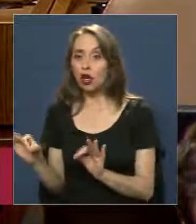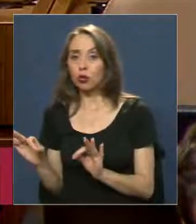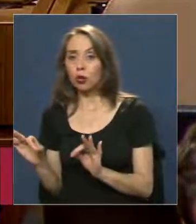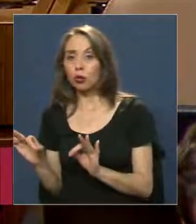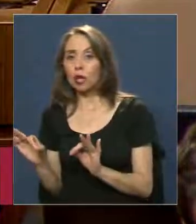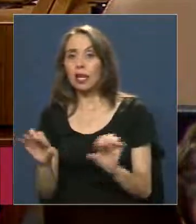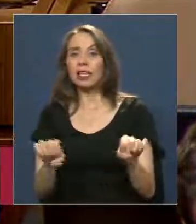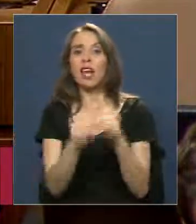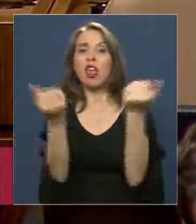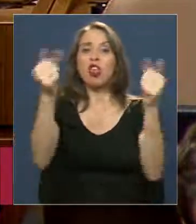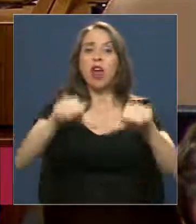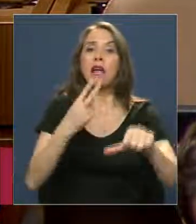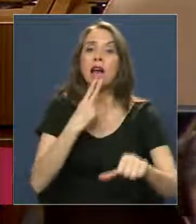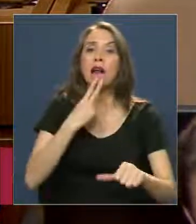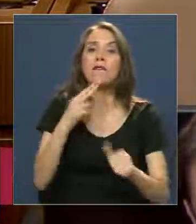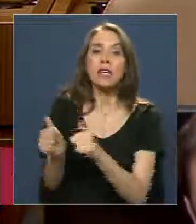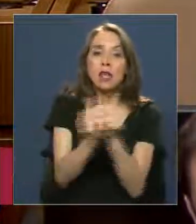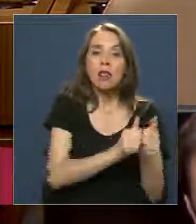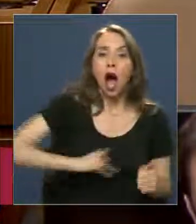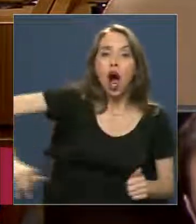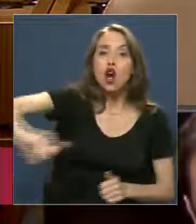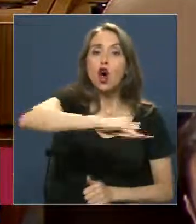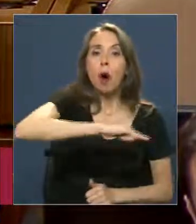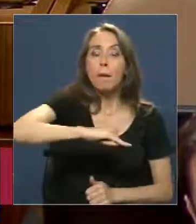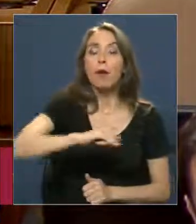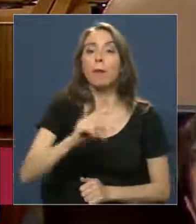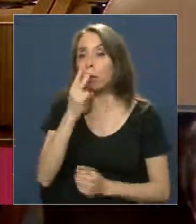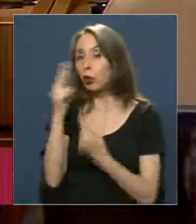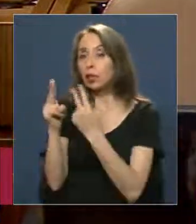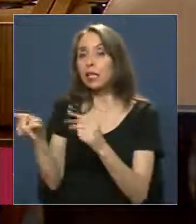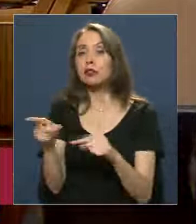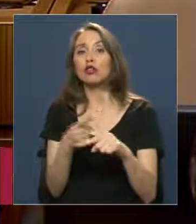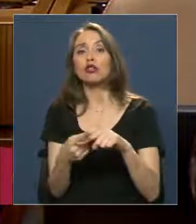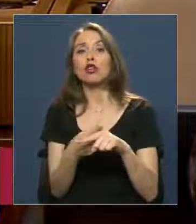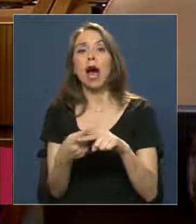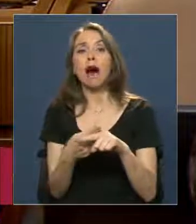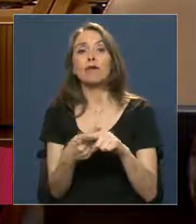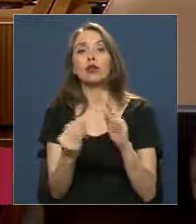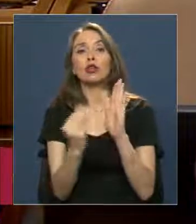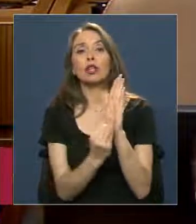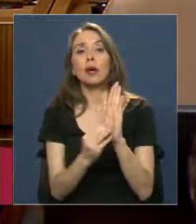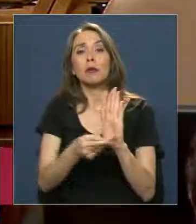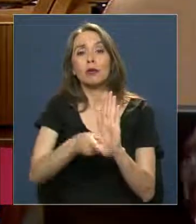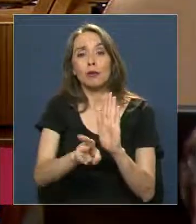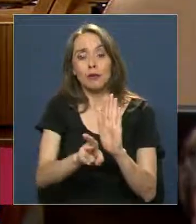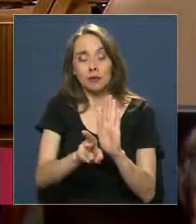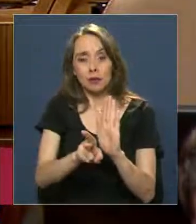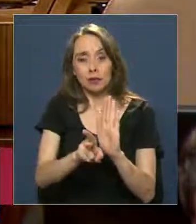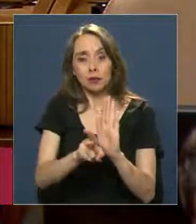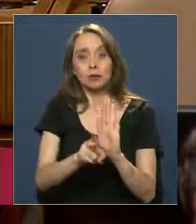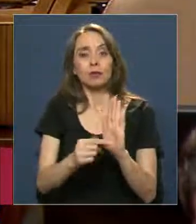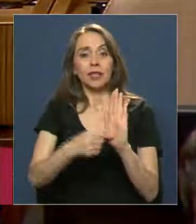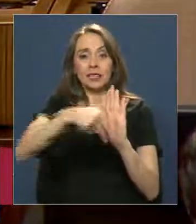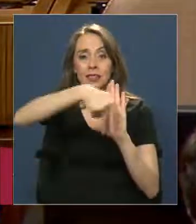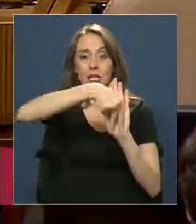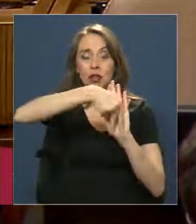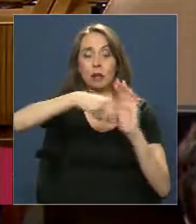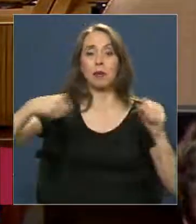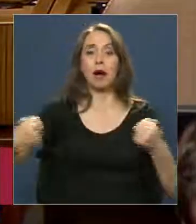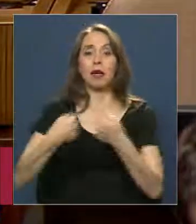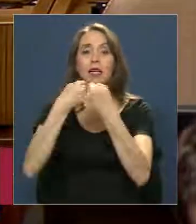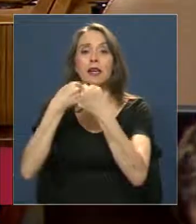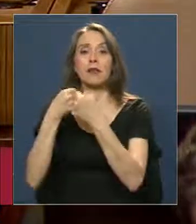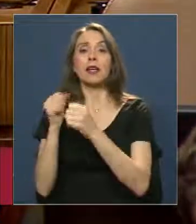común por ser claramente abusos del derecho. La norma además pugna con la garantía de